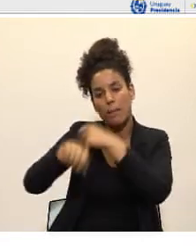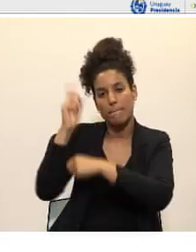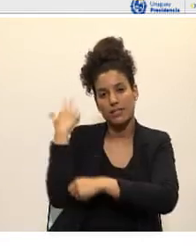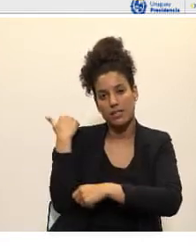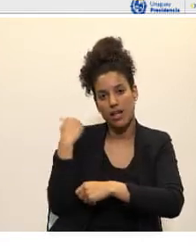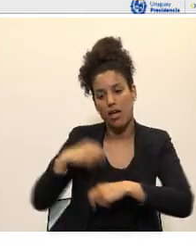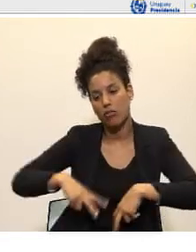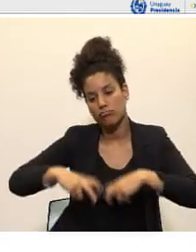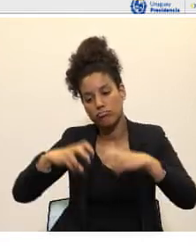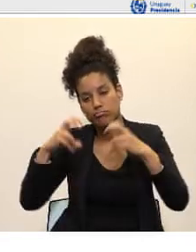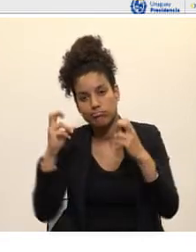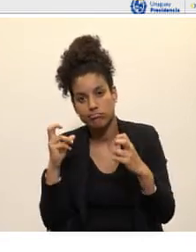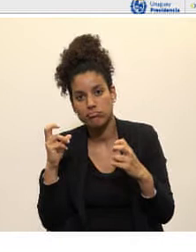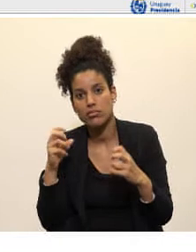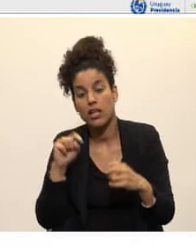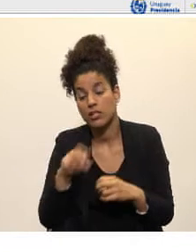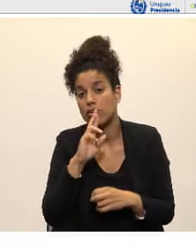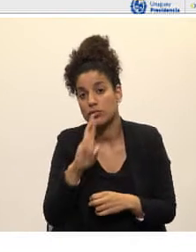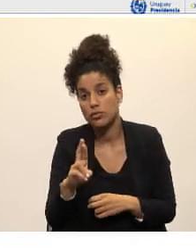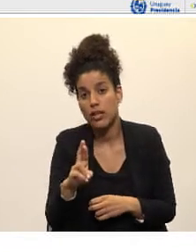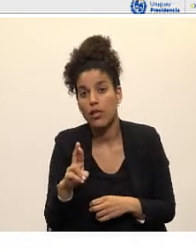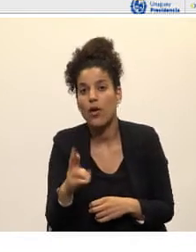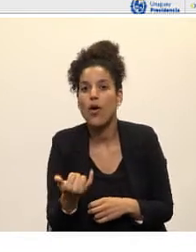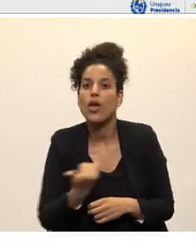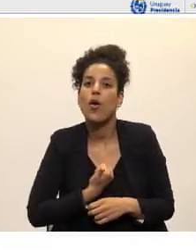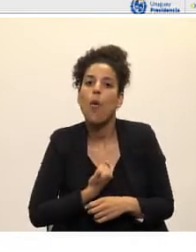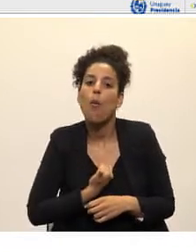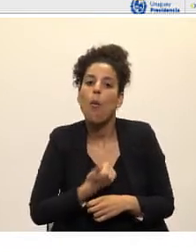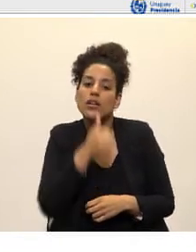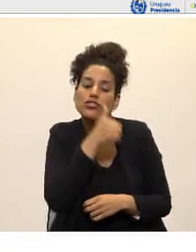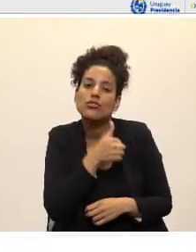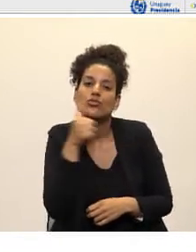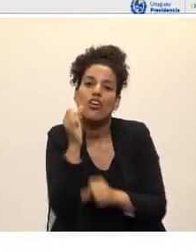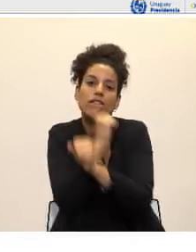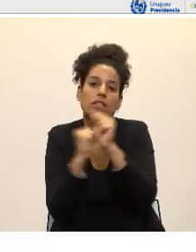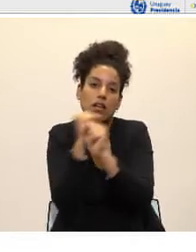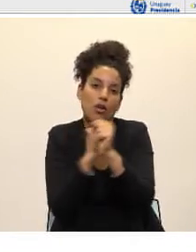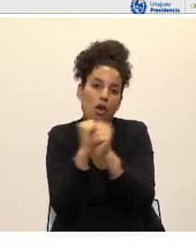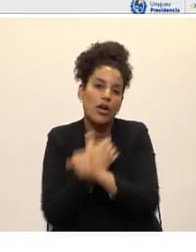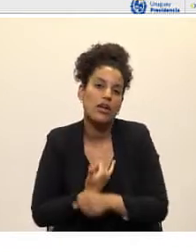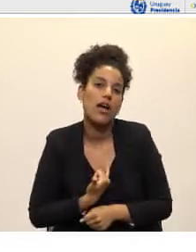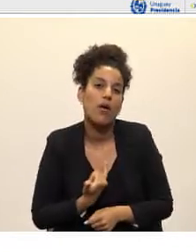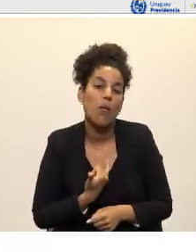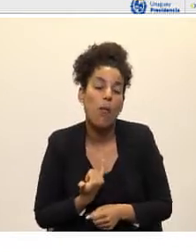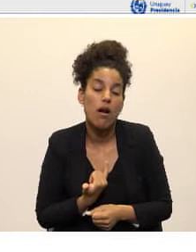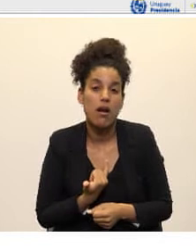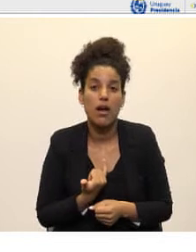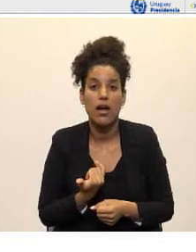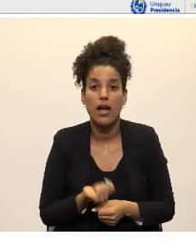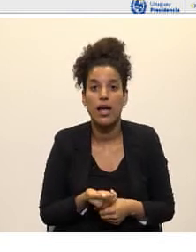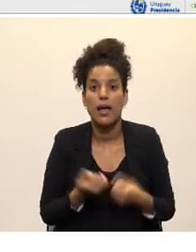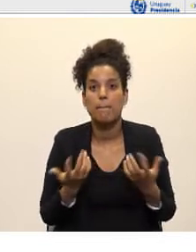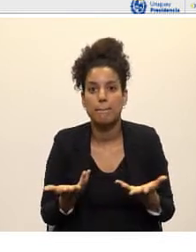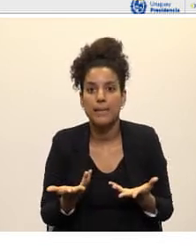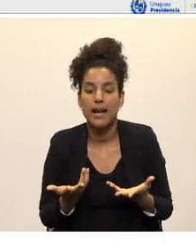que implicó una mirada hacia cuáles son las soluciones tecnológicas que están, digamos, más posicionadas